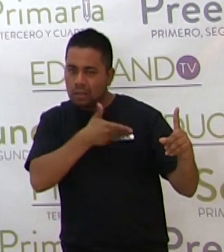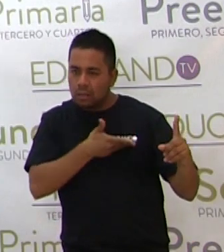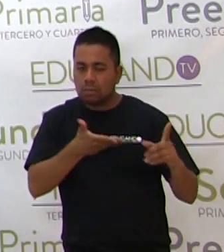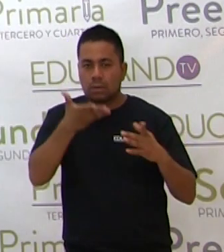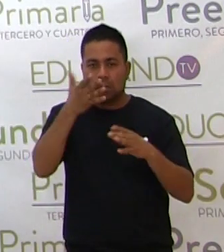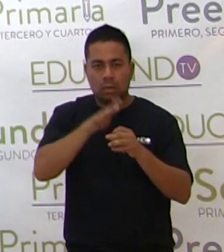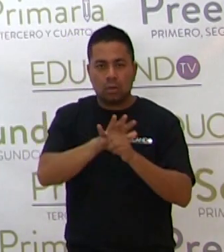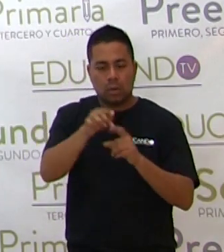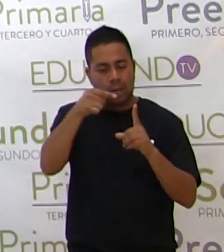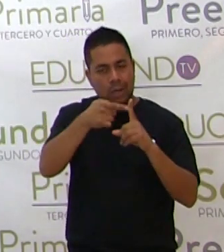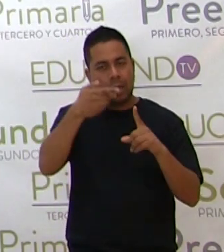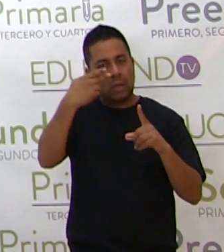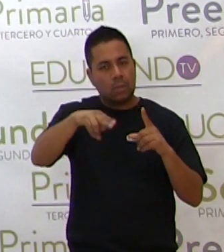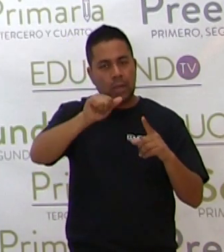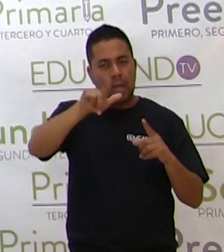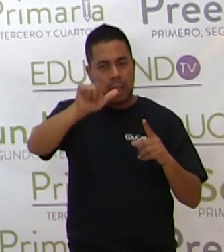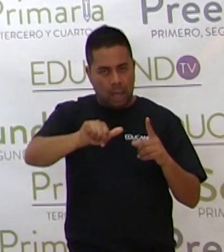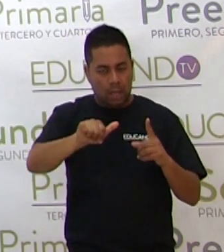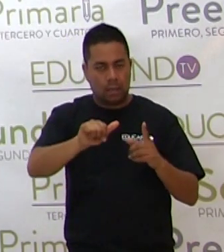ala